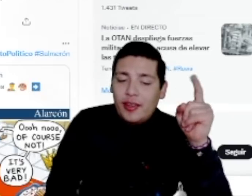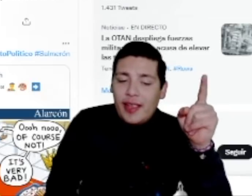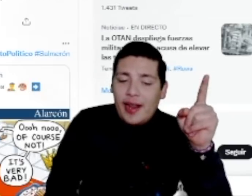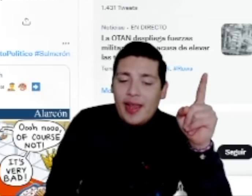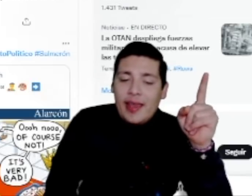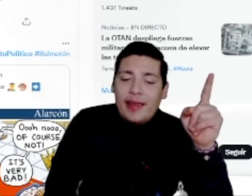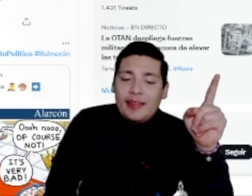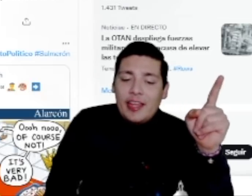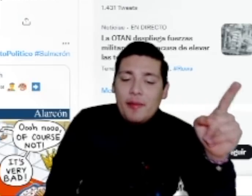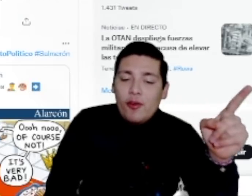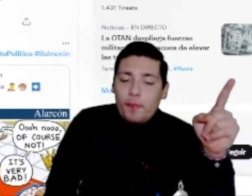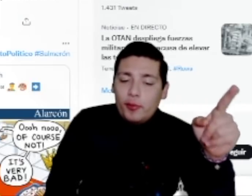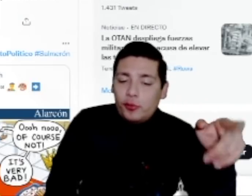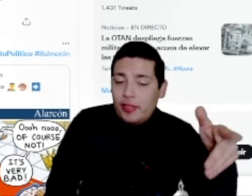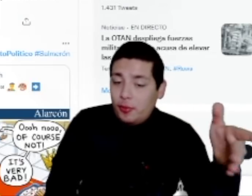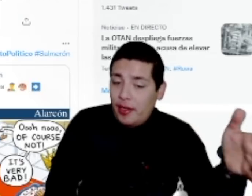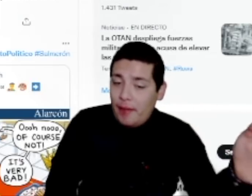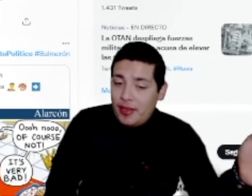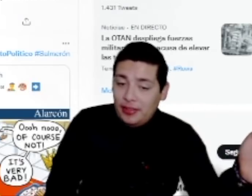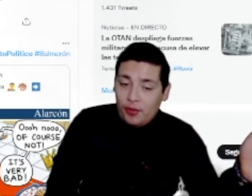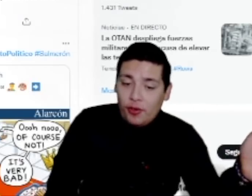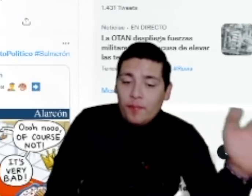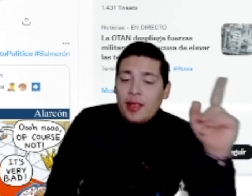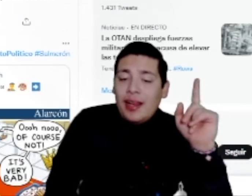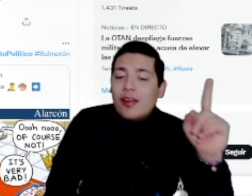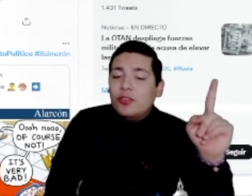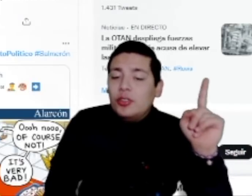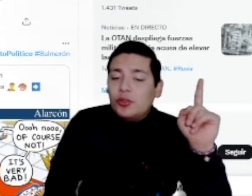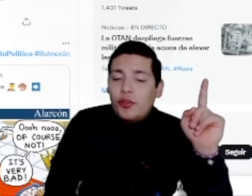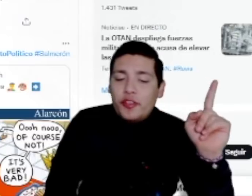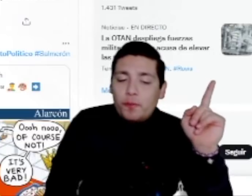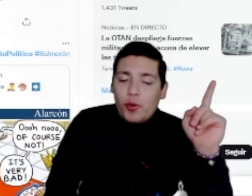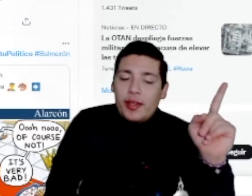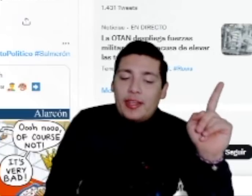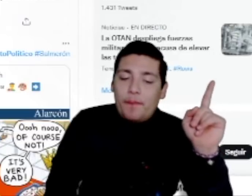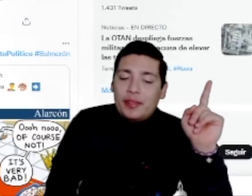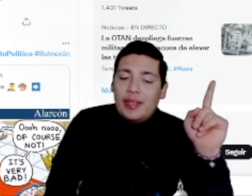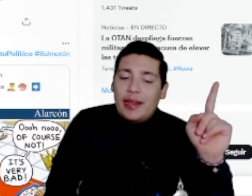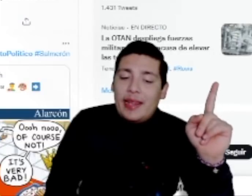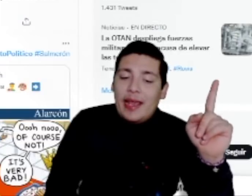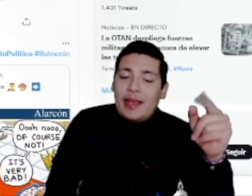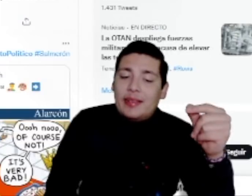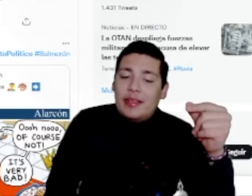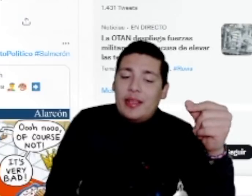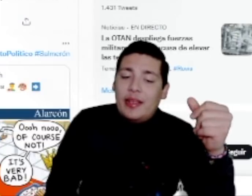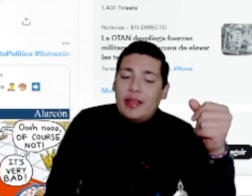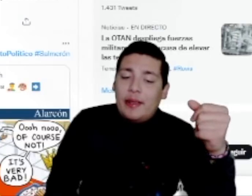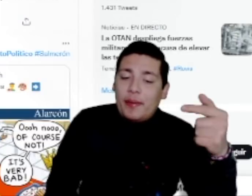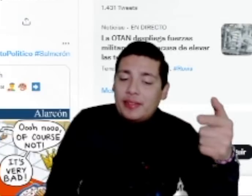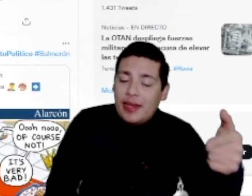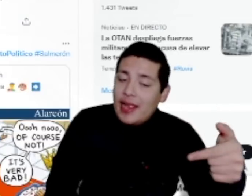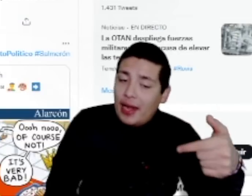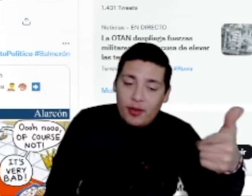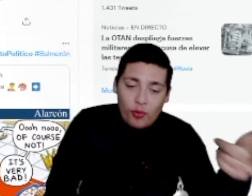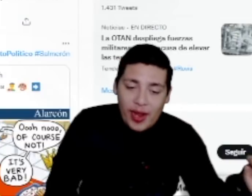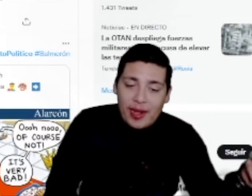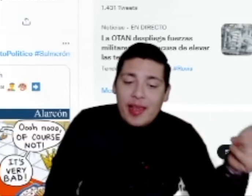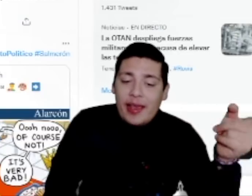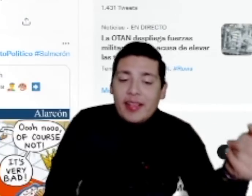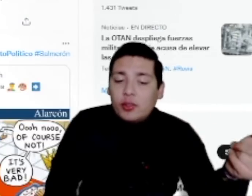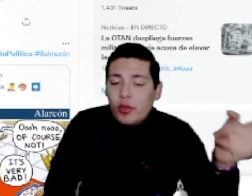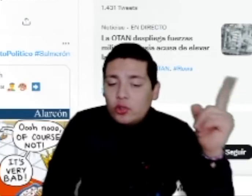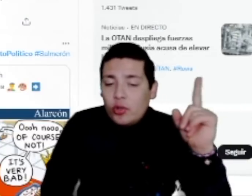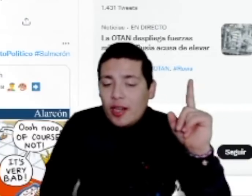si sucediera, el tema lo puso él sobre la mesa, yo no. La constitución dispone que pasaría, no